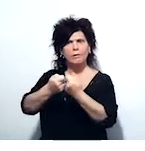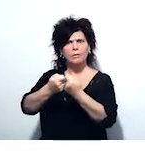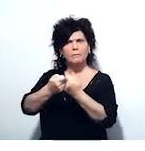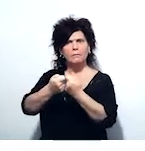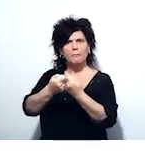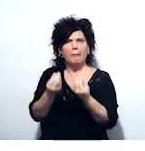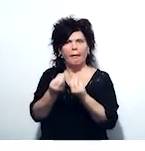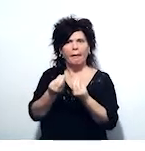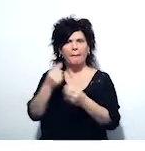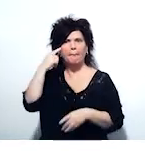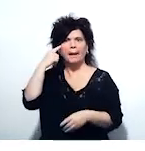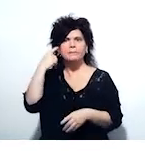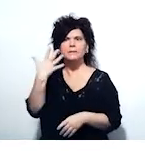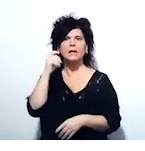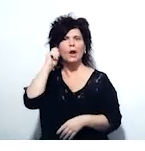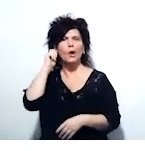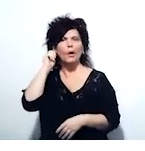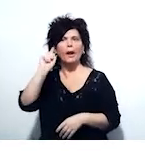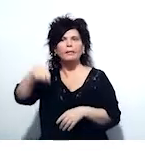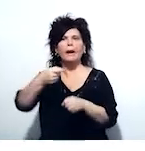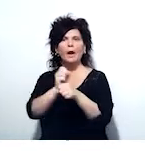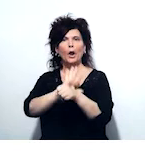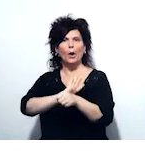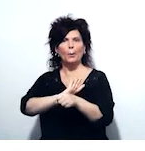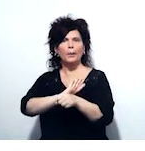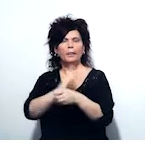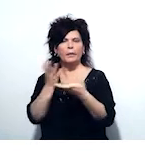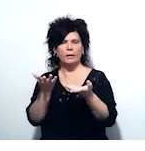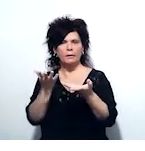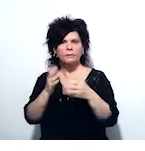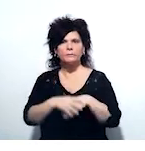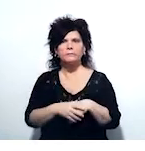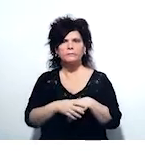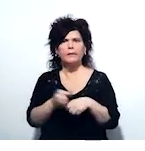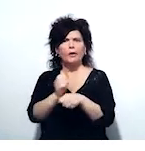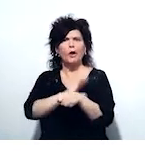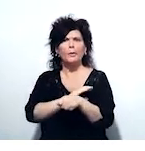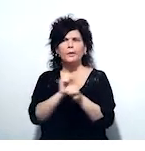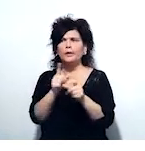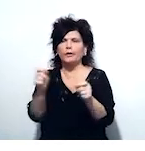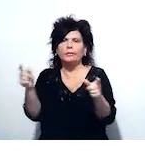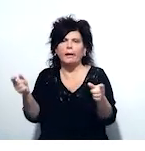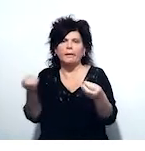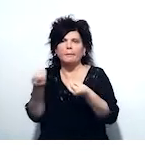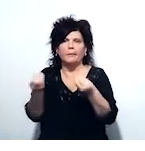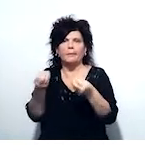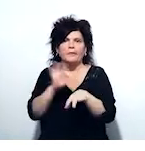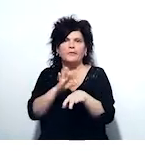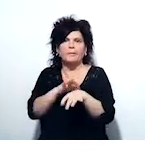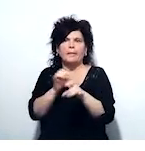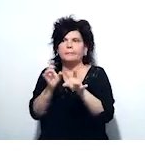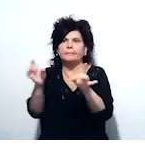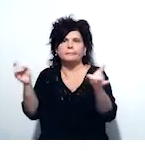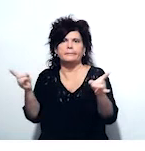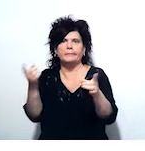5G da COVID. No da COVID el 5G. El COVID se contagia porque es un virus, pero no, la